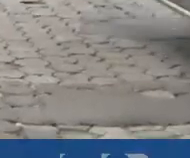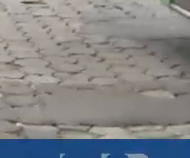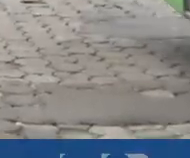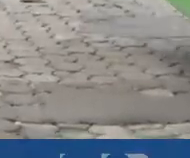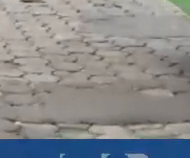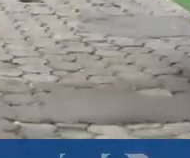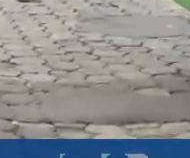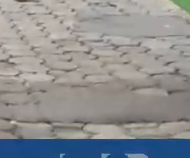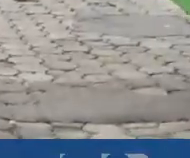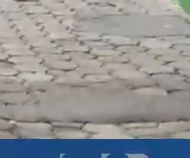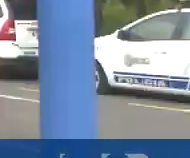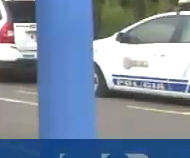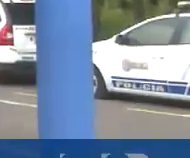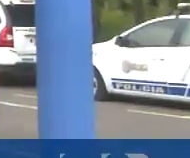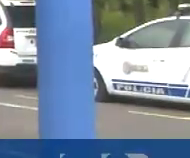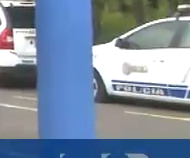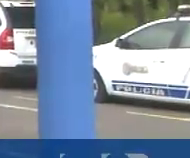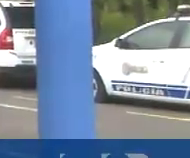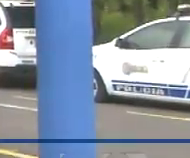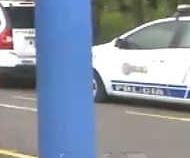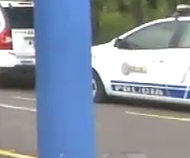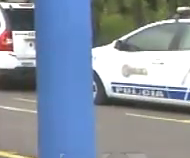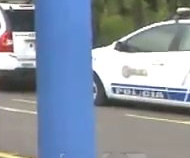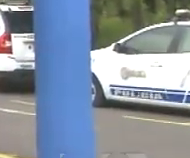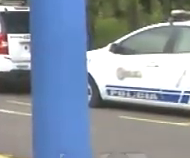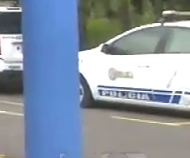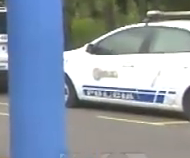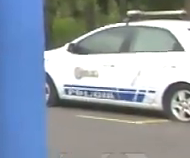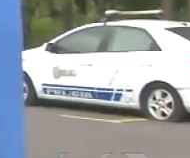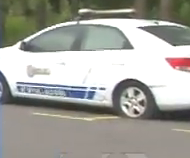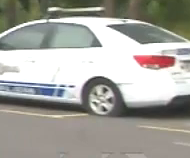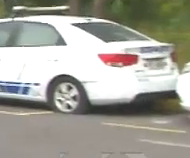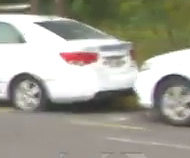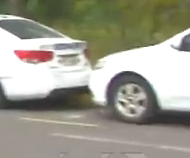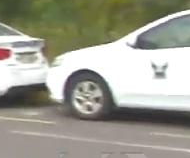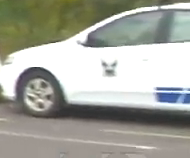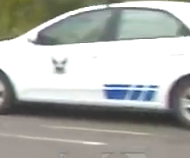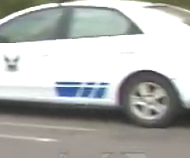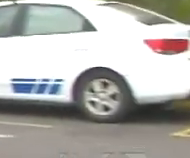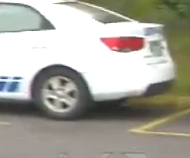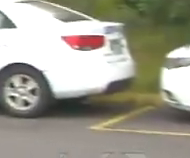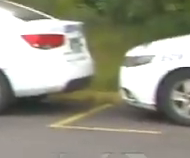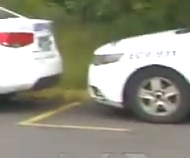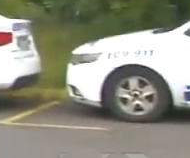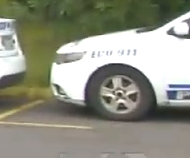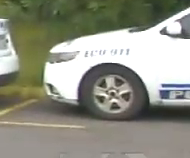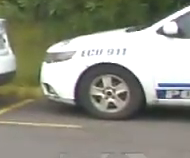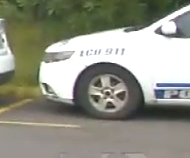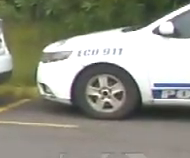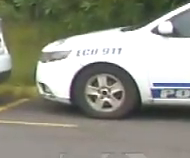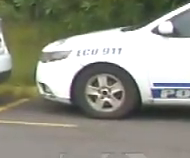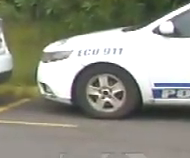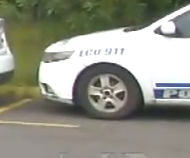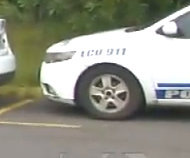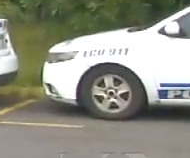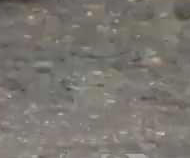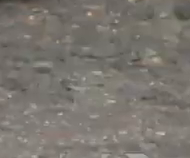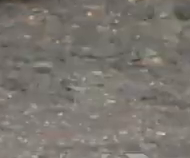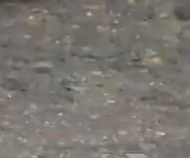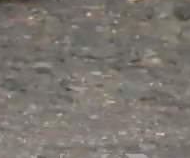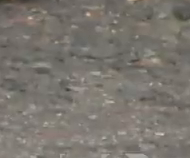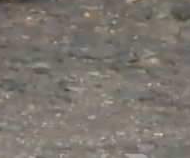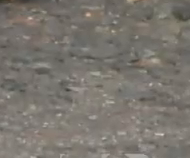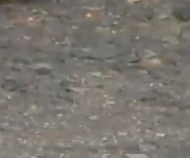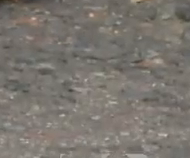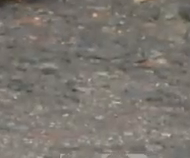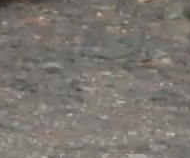Quiero decir que no se muevan del sitio. Solicitamos una entrevista a la policía de este distrito, pero por cuestiones de agenda no nos pudieron atender. Sin